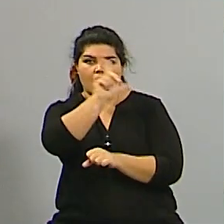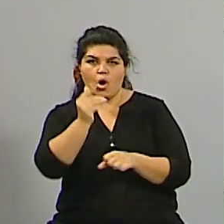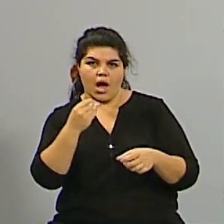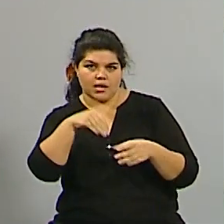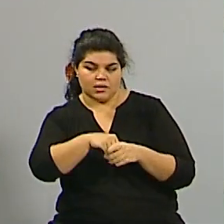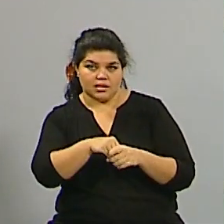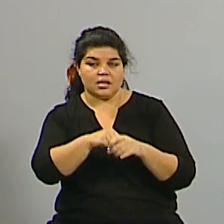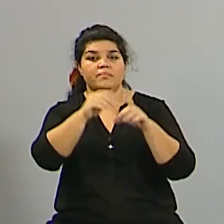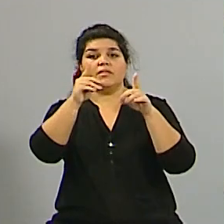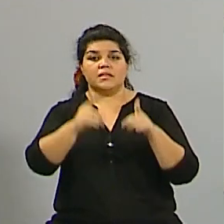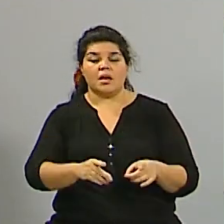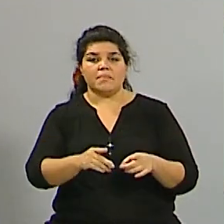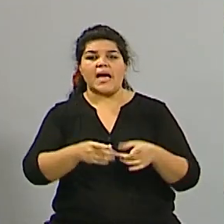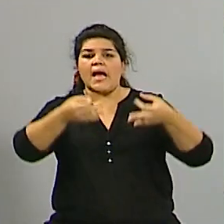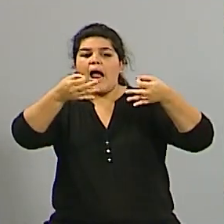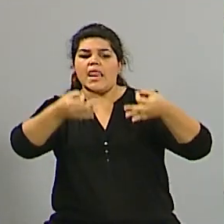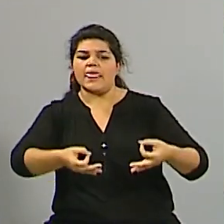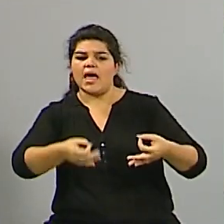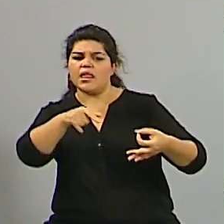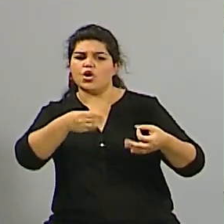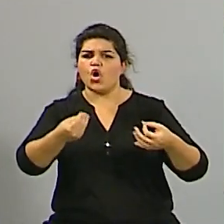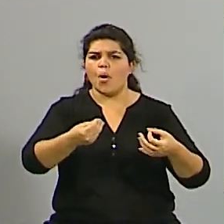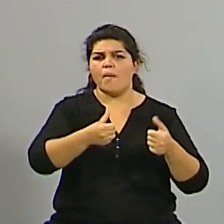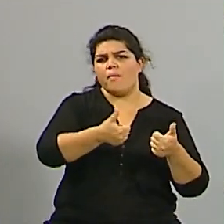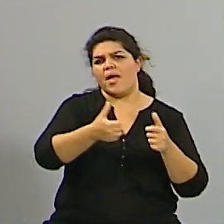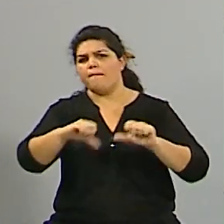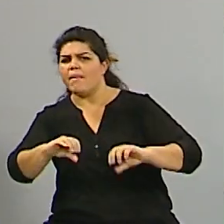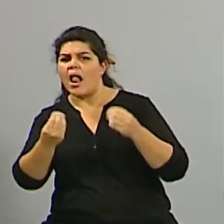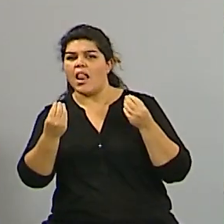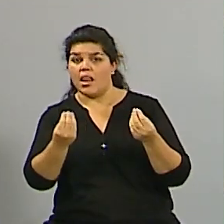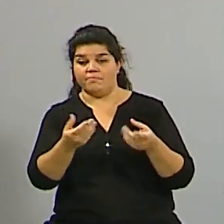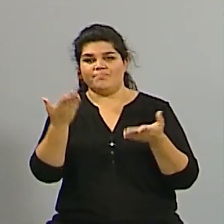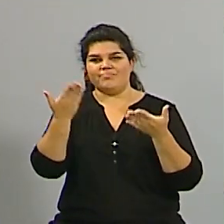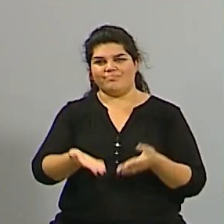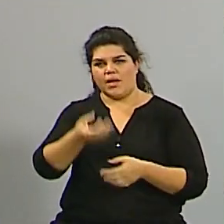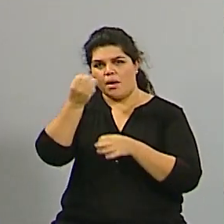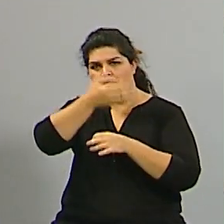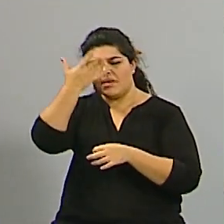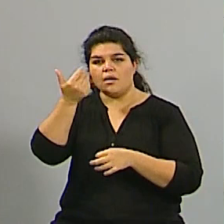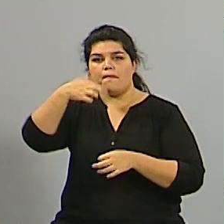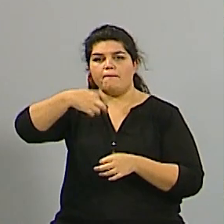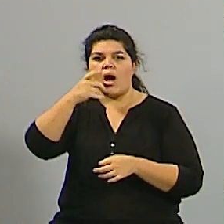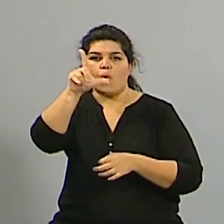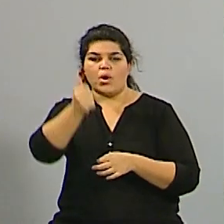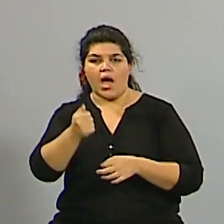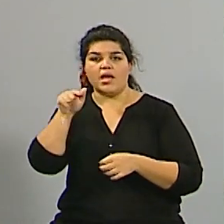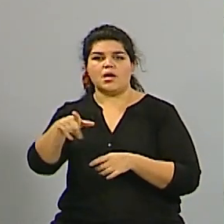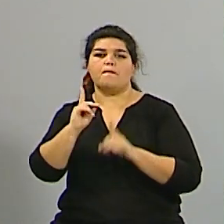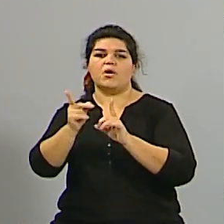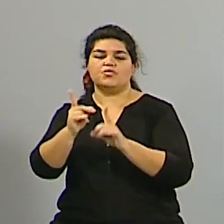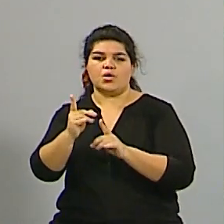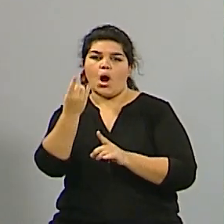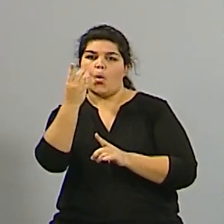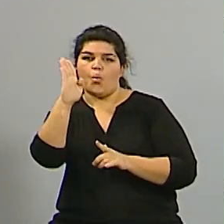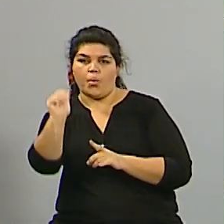trabajo que hay en nuestro país. Lo vamos a hablar con una especialista, con Paula Varela, que es docente de la UBA, además